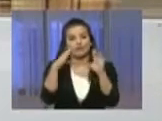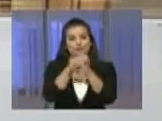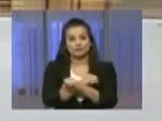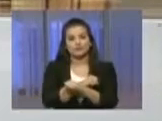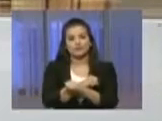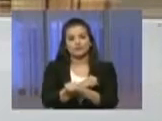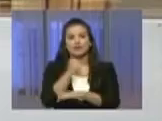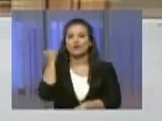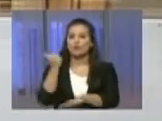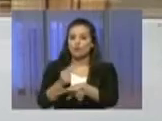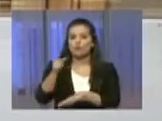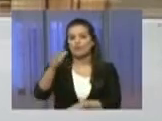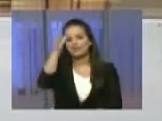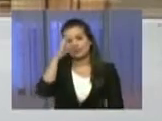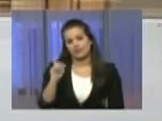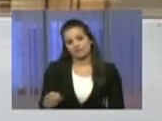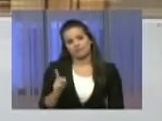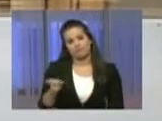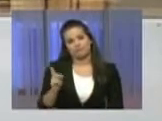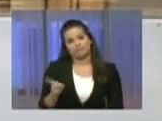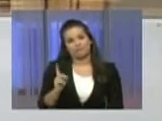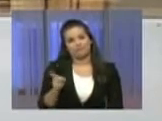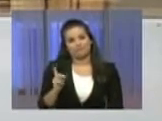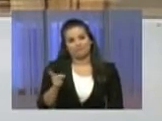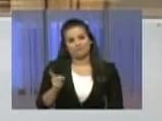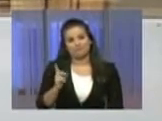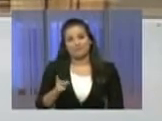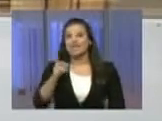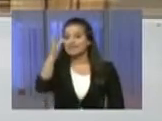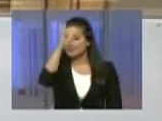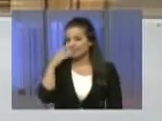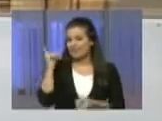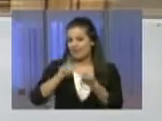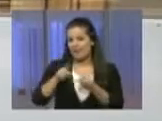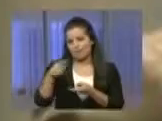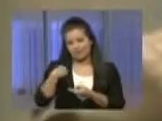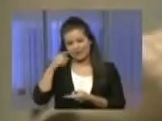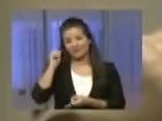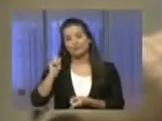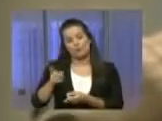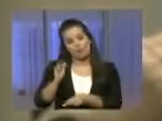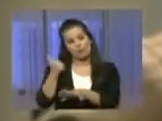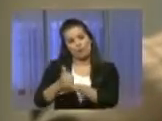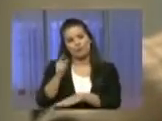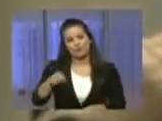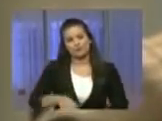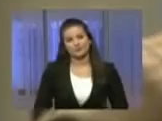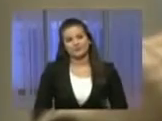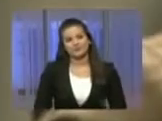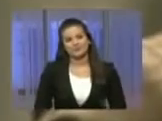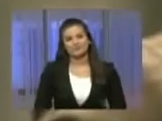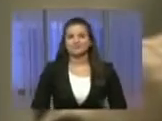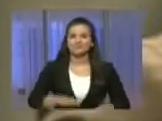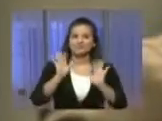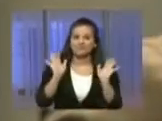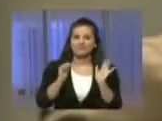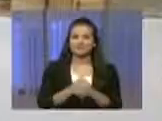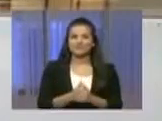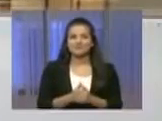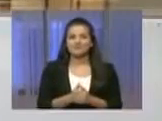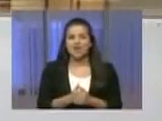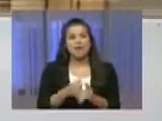culpa de cilia por culpa de silita Ah programa Bueno pero que he estado